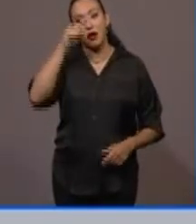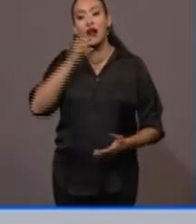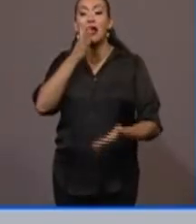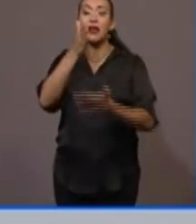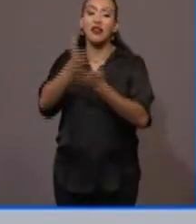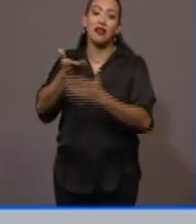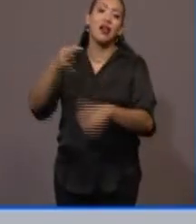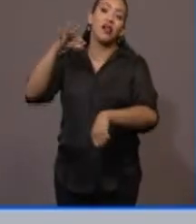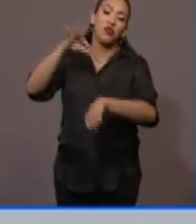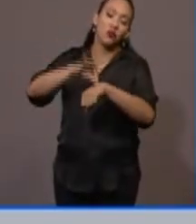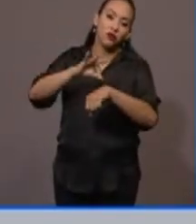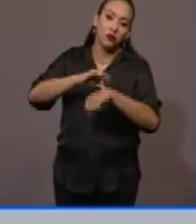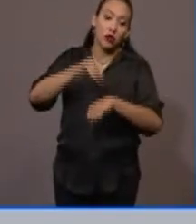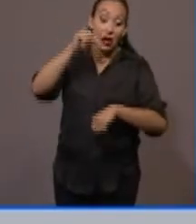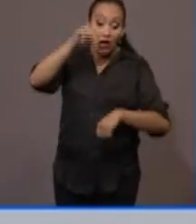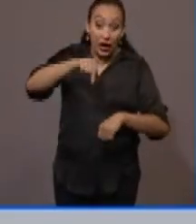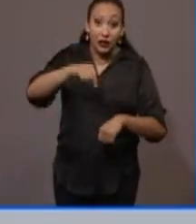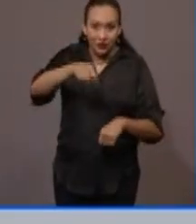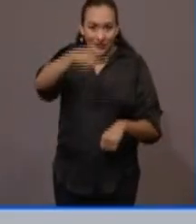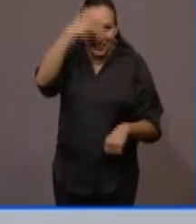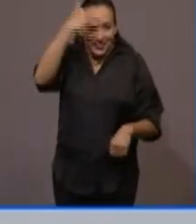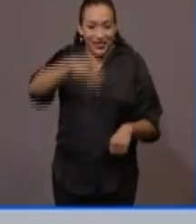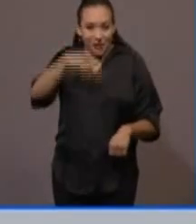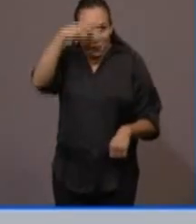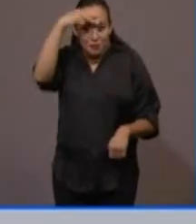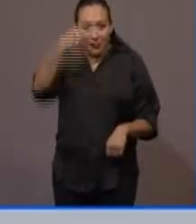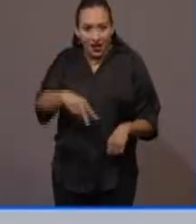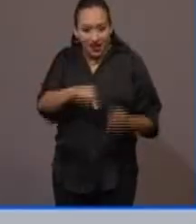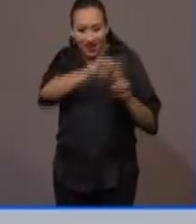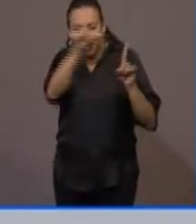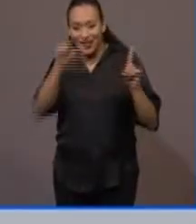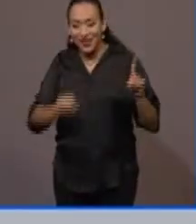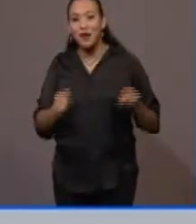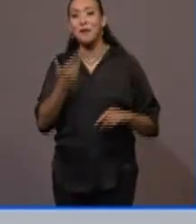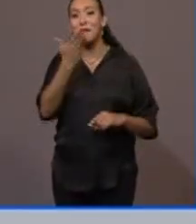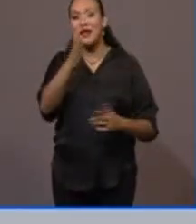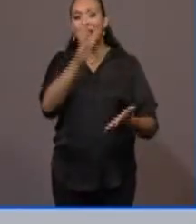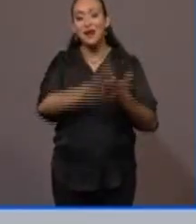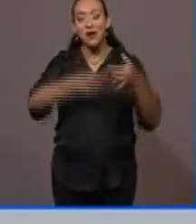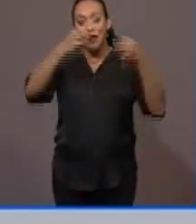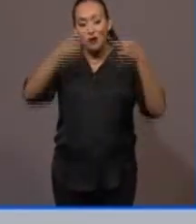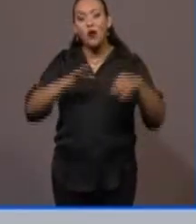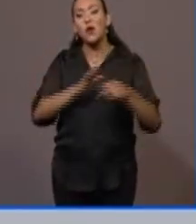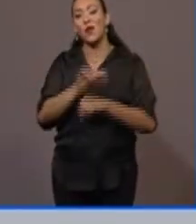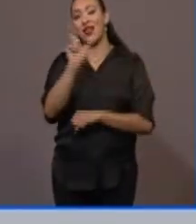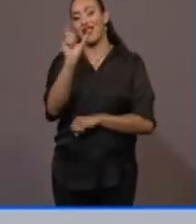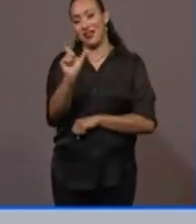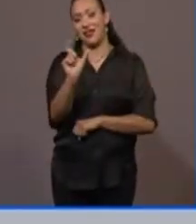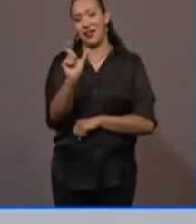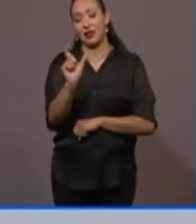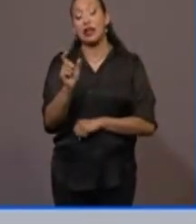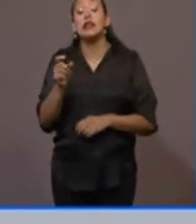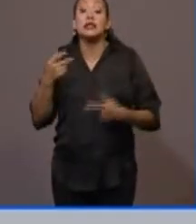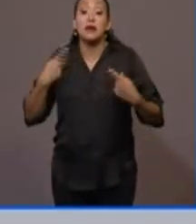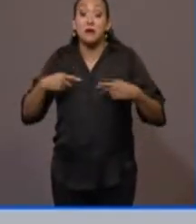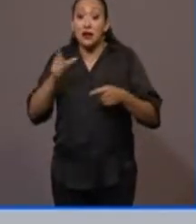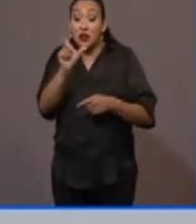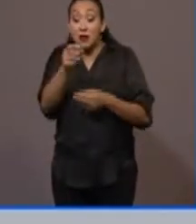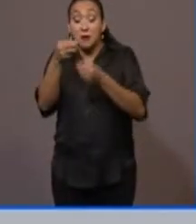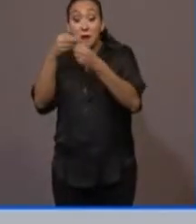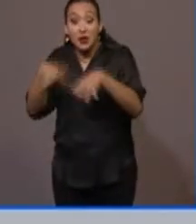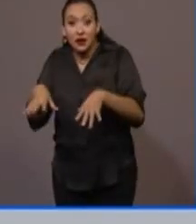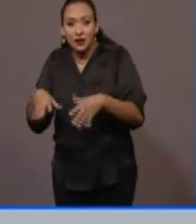país donde la credencial de elector es el documento identificatorio por excelencia, pues puede tener incidencia en otros derechos, como es el